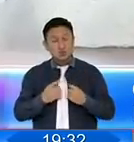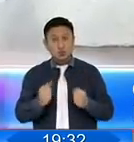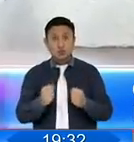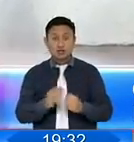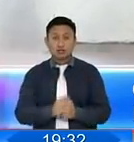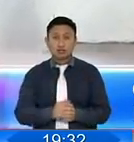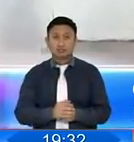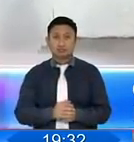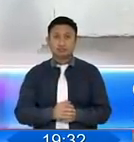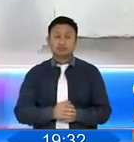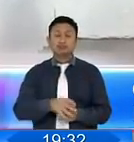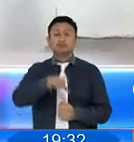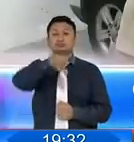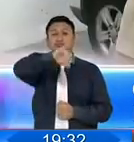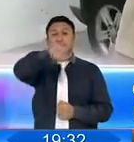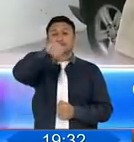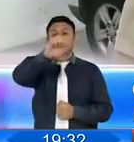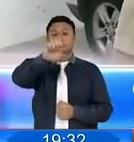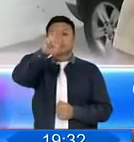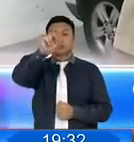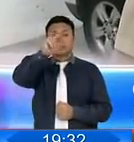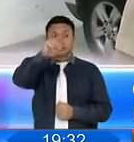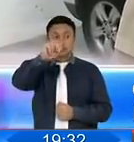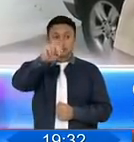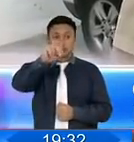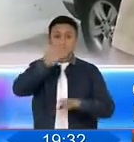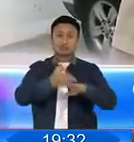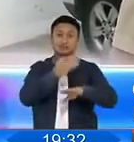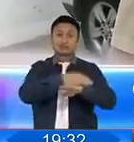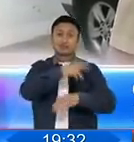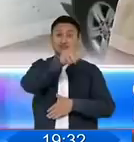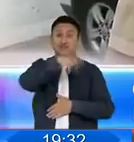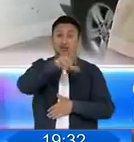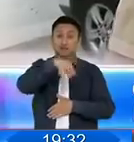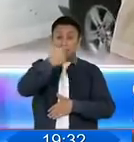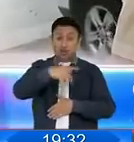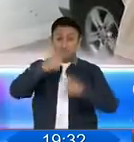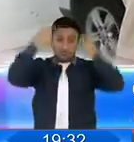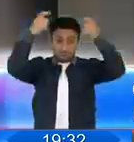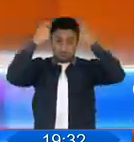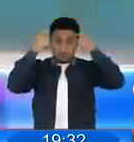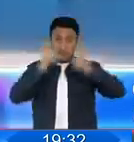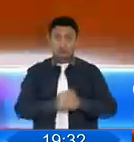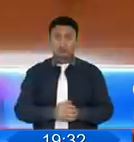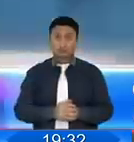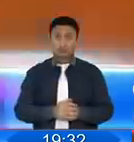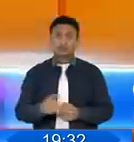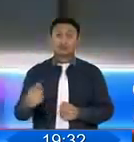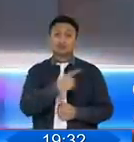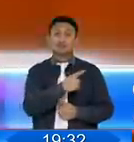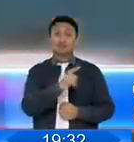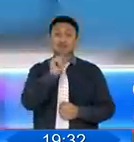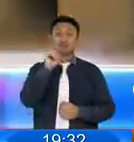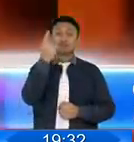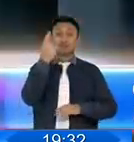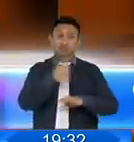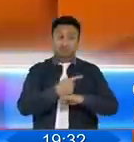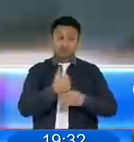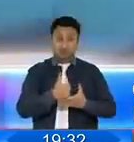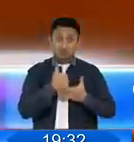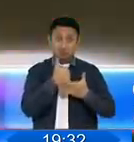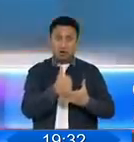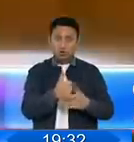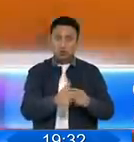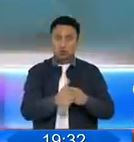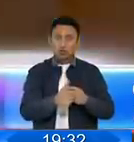Bunsi se graduó hace escasos 3 meses de la institución y esta es la primera vez que tiene que atender este tipo